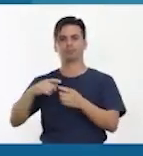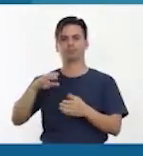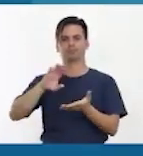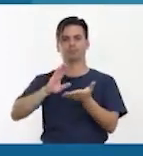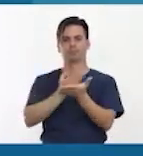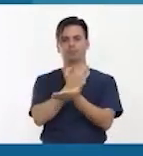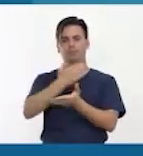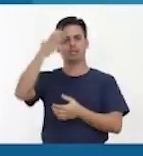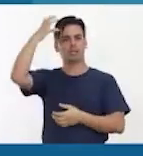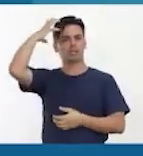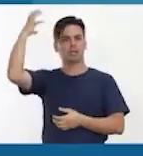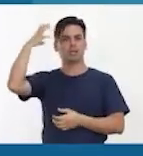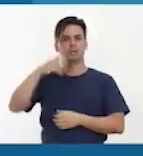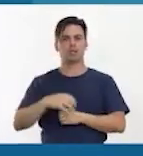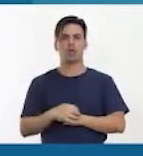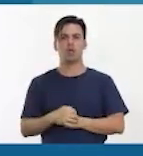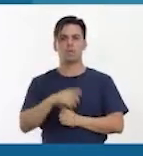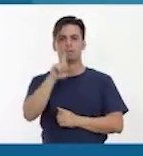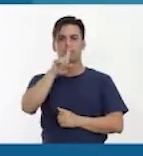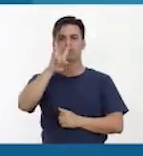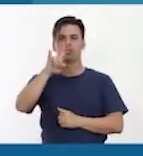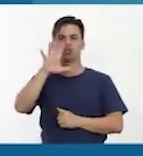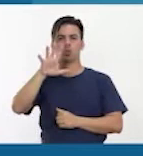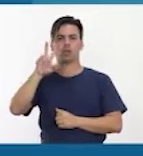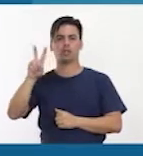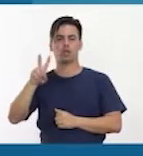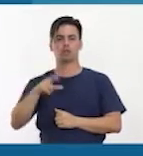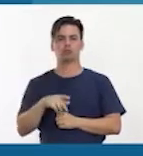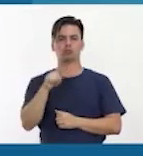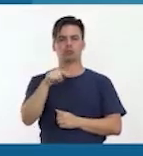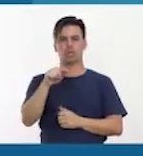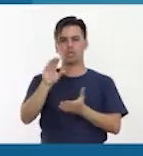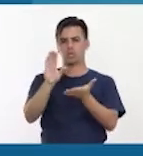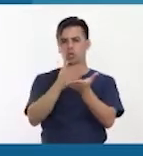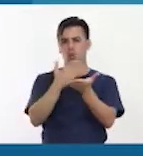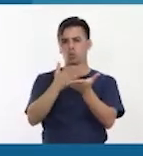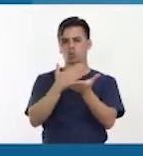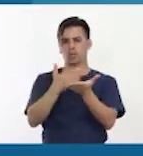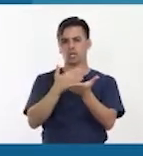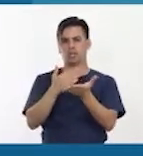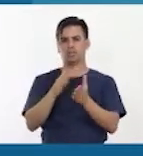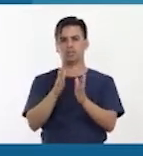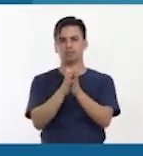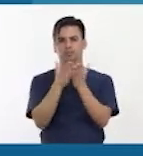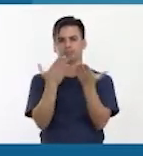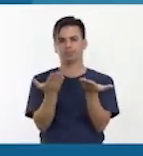Contenido que está en las páginas 250 a la 255 del libro de texto.